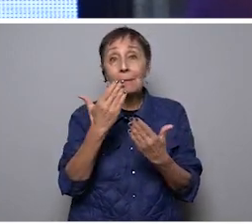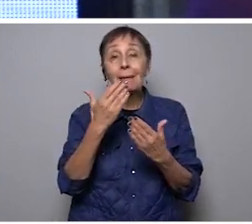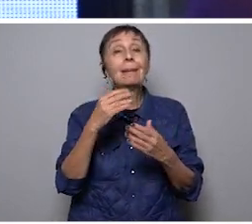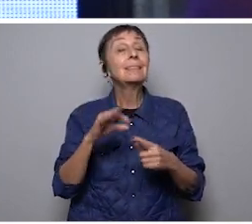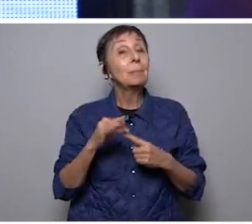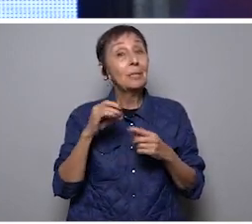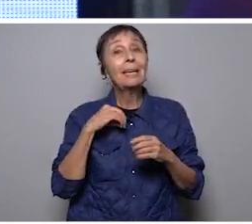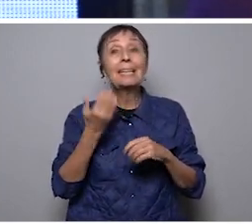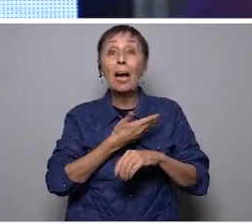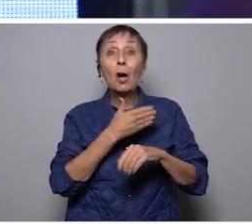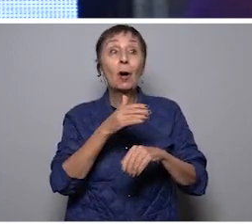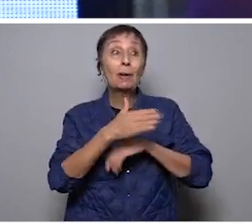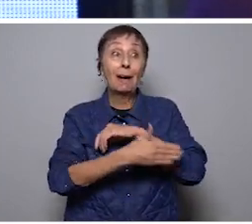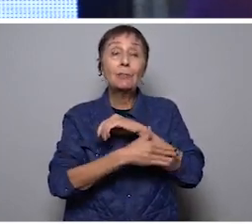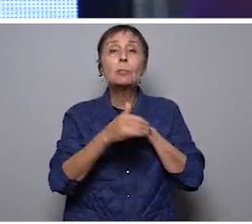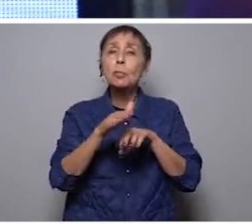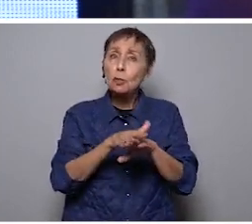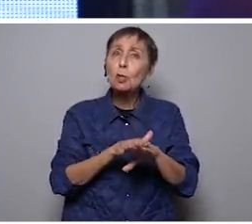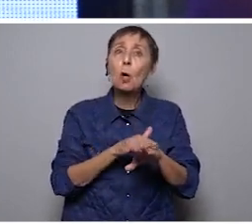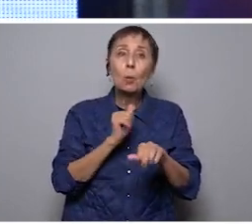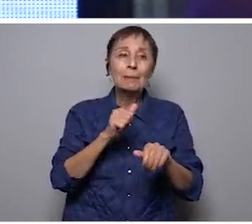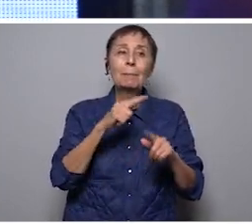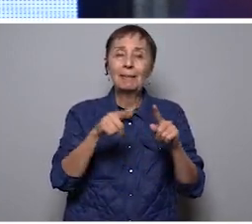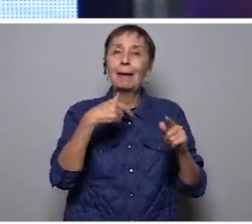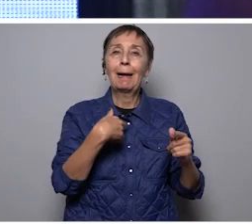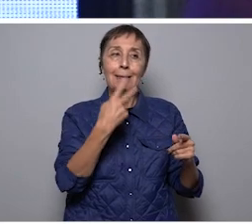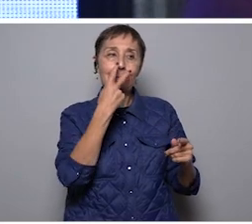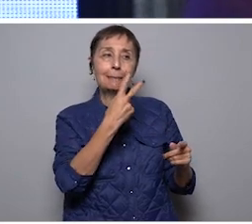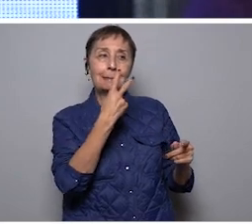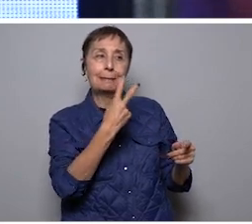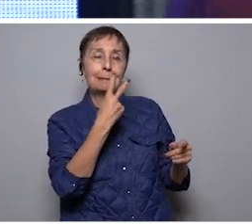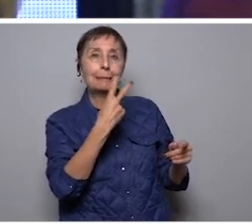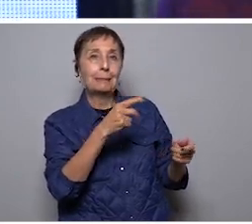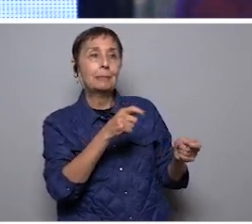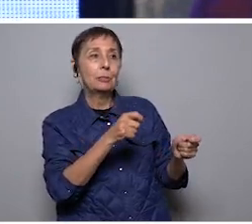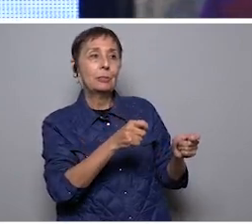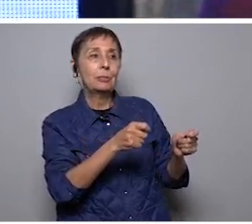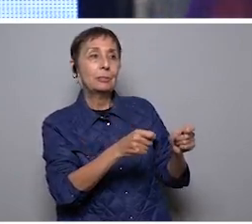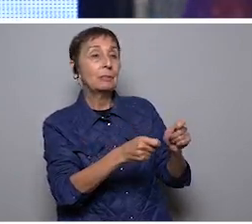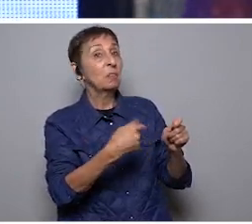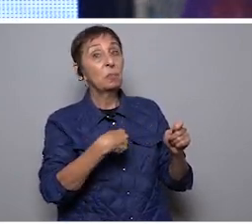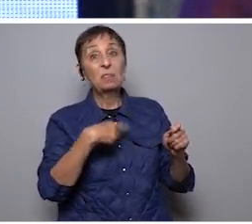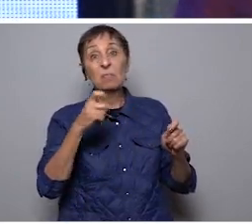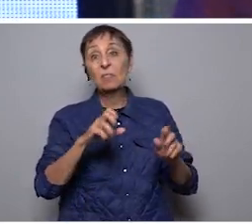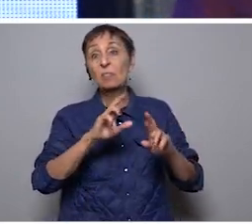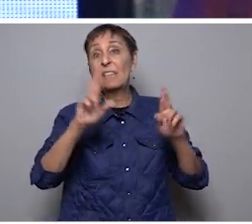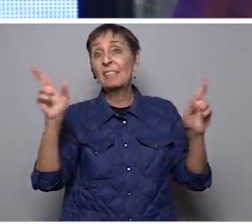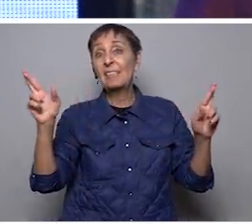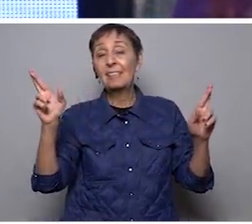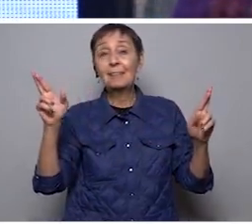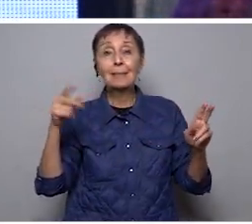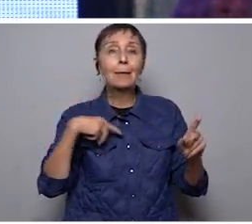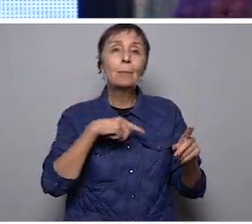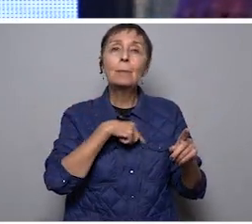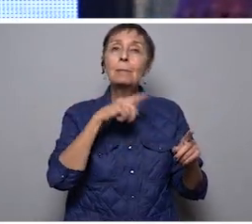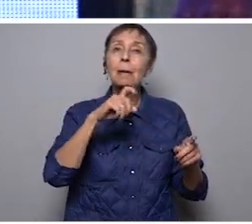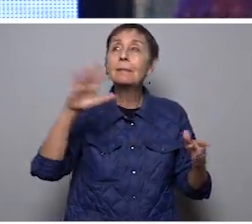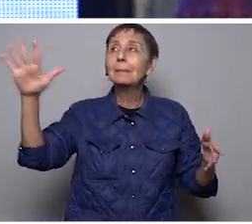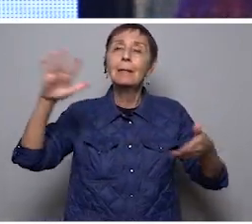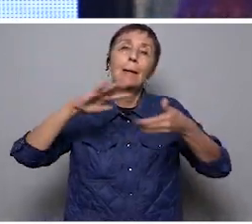lento pero viene y entonces tenemos que hacer una alianza entre ustedes los